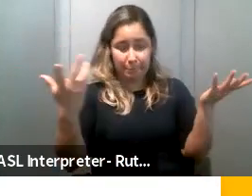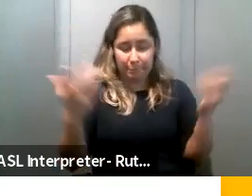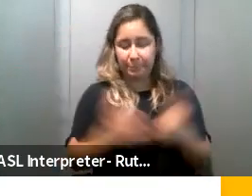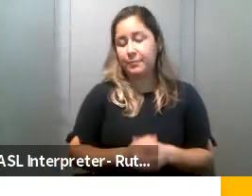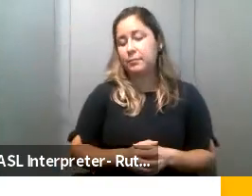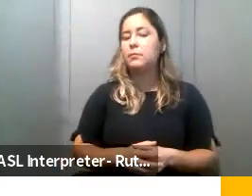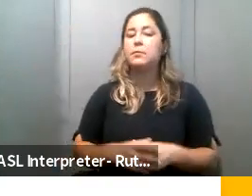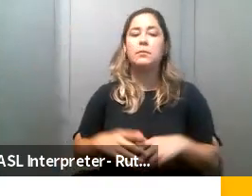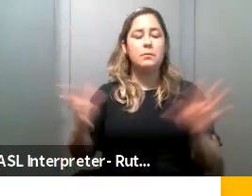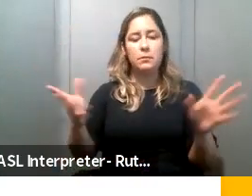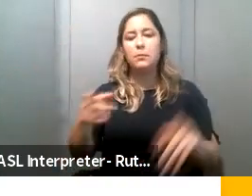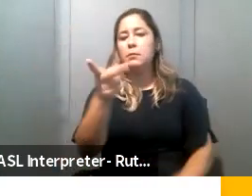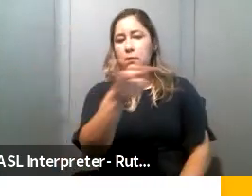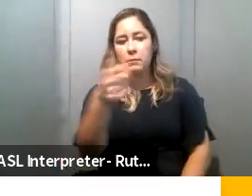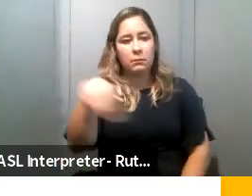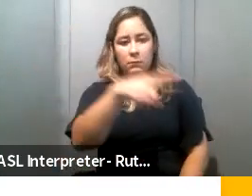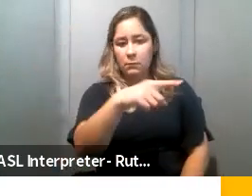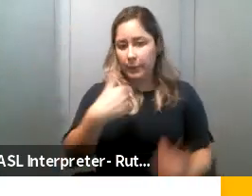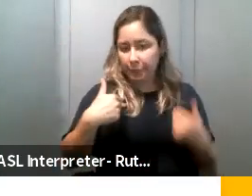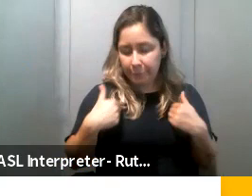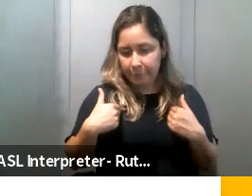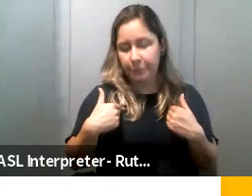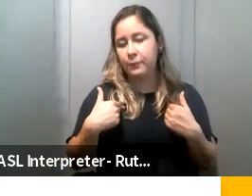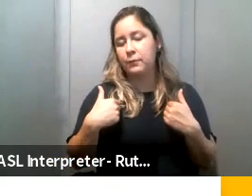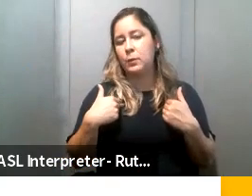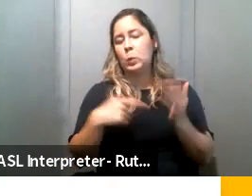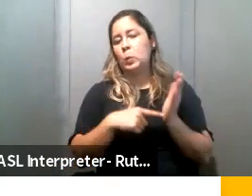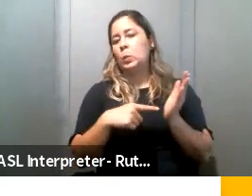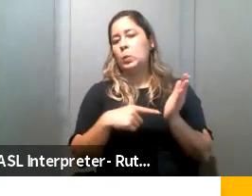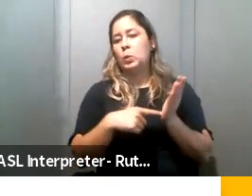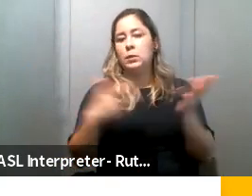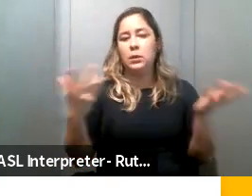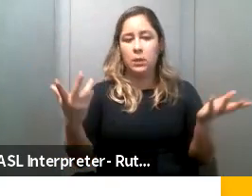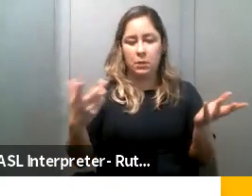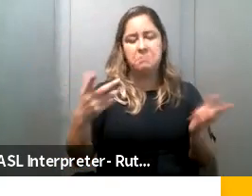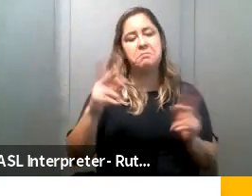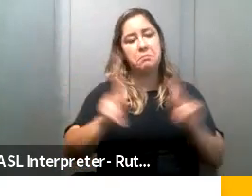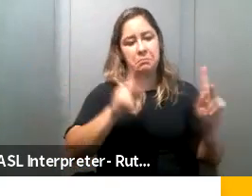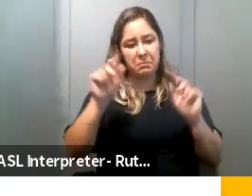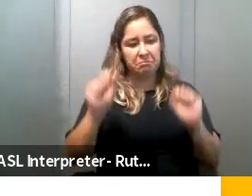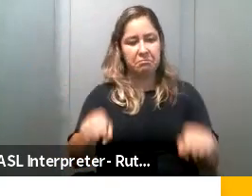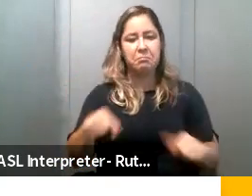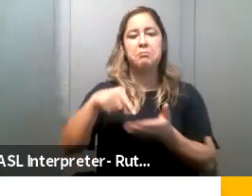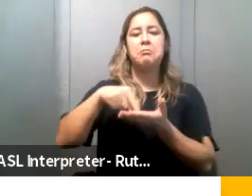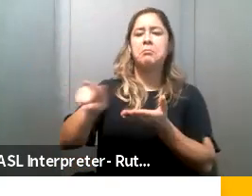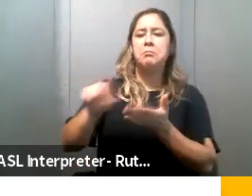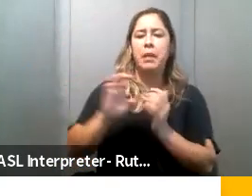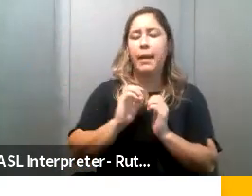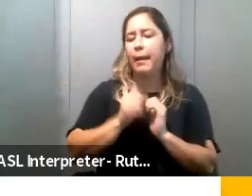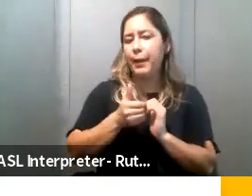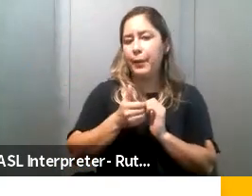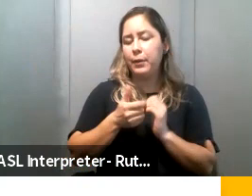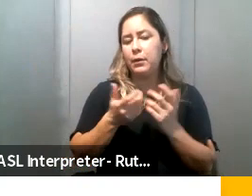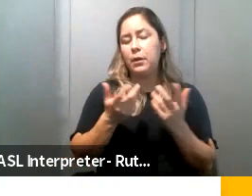cualquier persona, bueno, no cualquier persona, pero mucha gente pueden pagar la fianza. Lo que